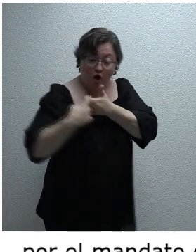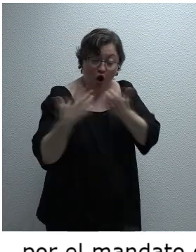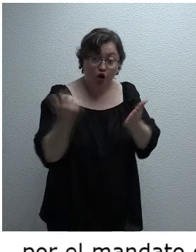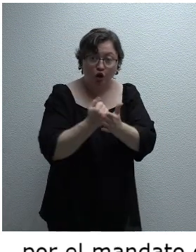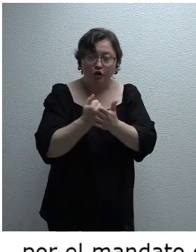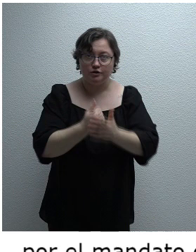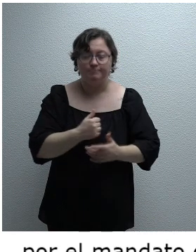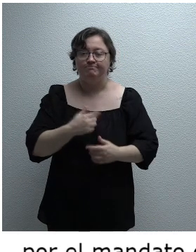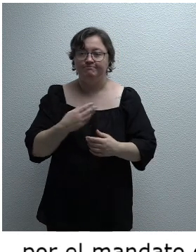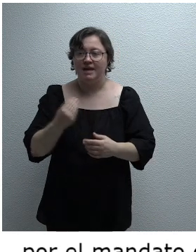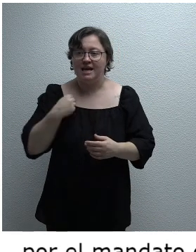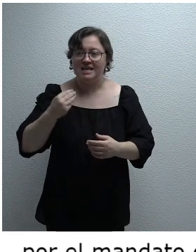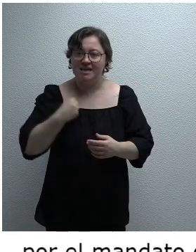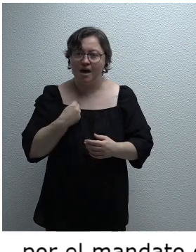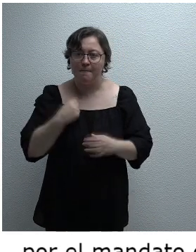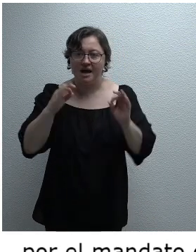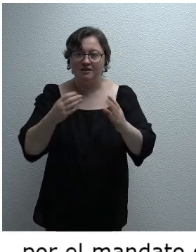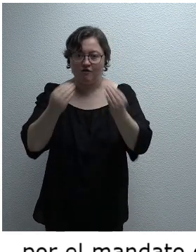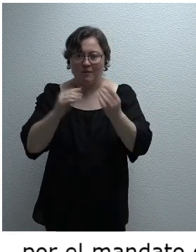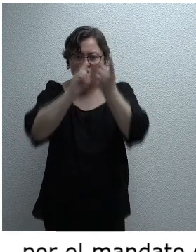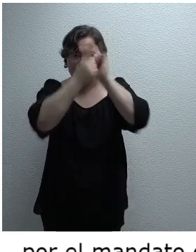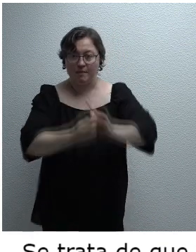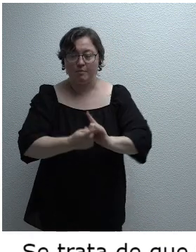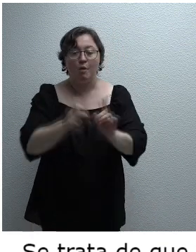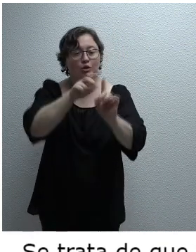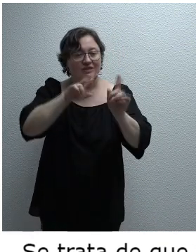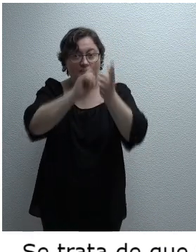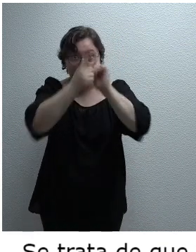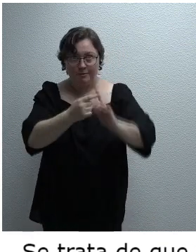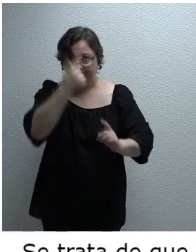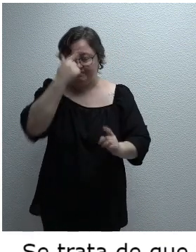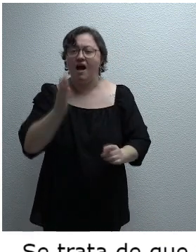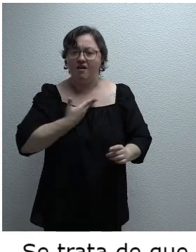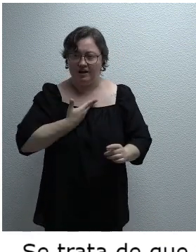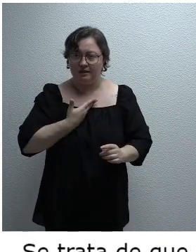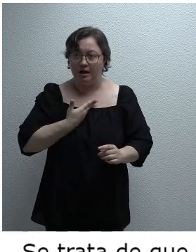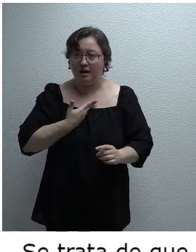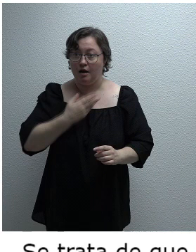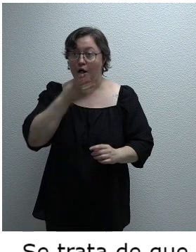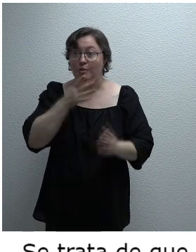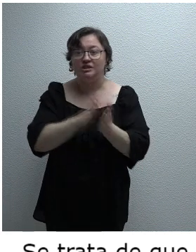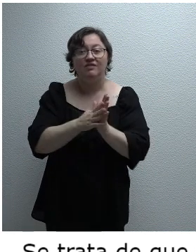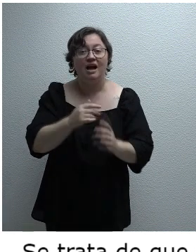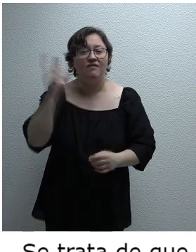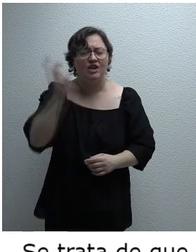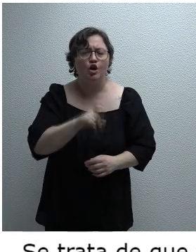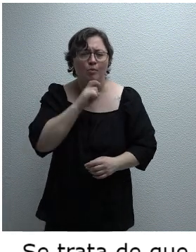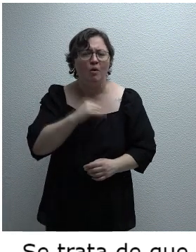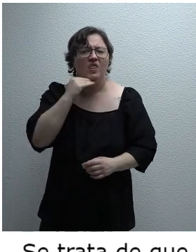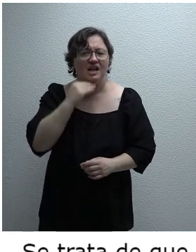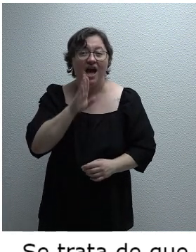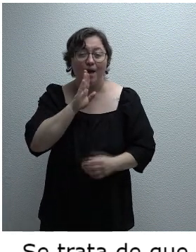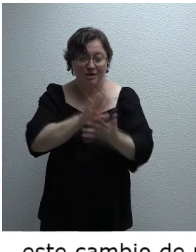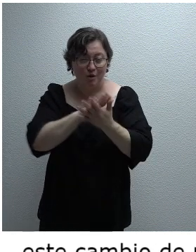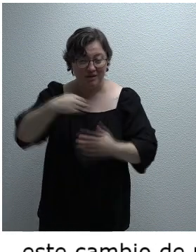sintamos concernidos por este cambio de mirada tan importante, porque es el mandato derivado de la dignidad, como bien ha dicho